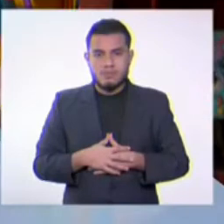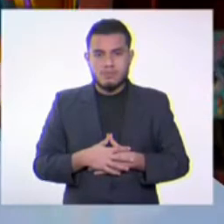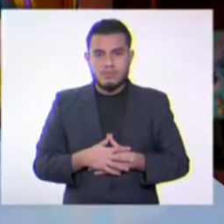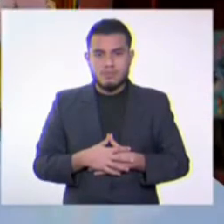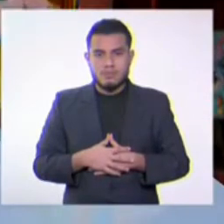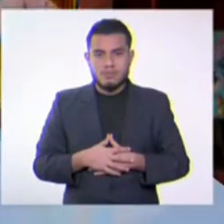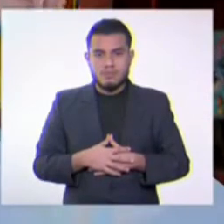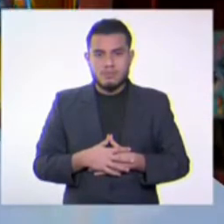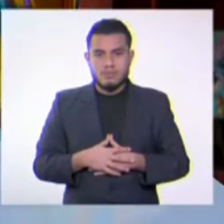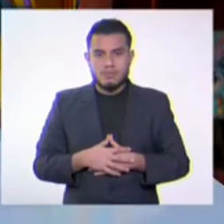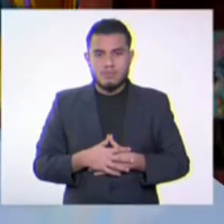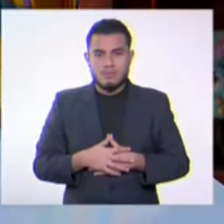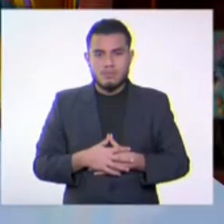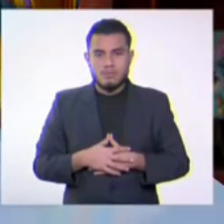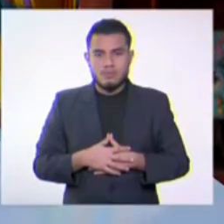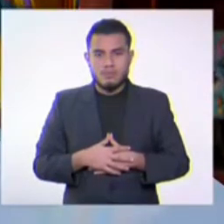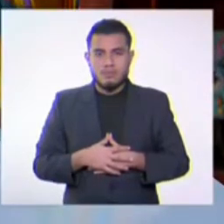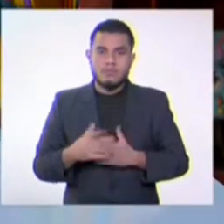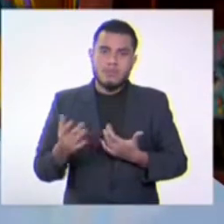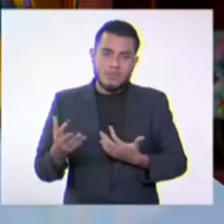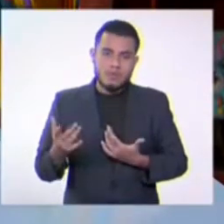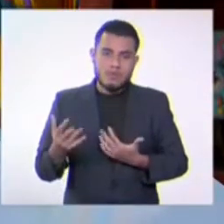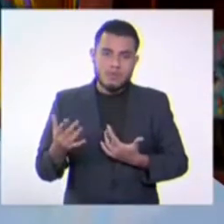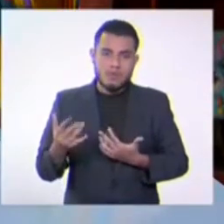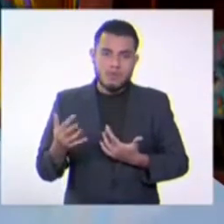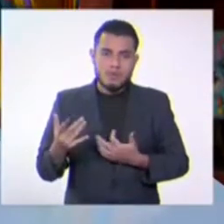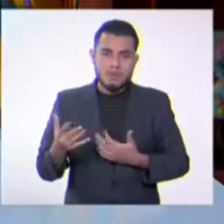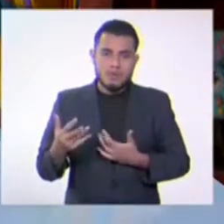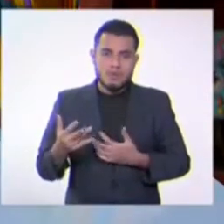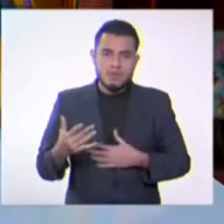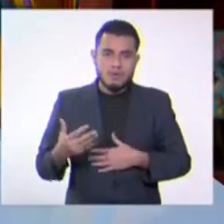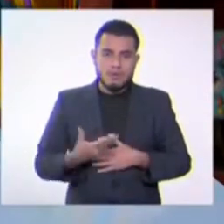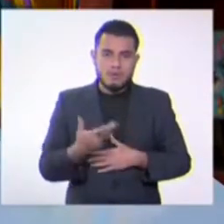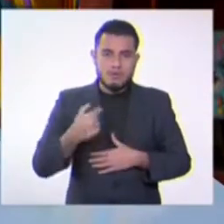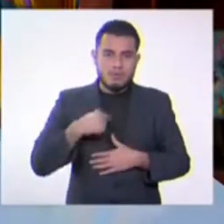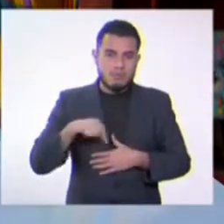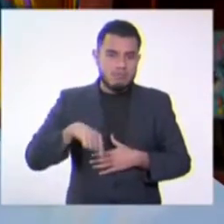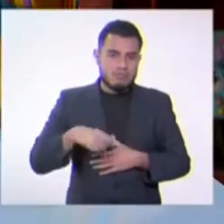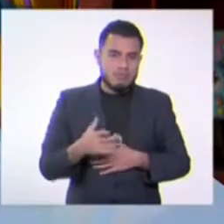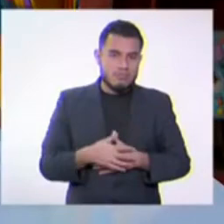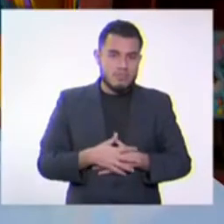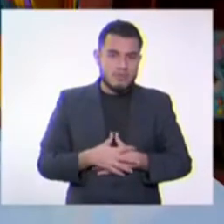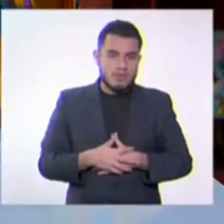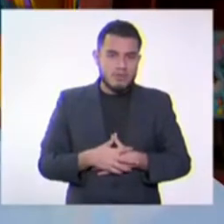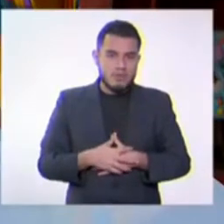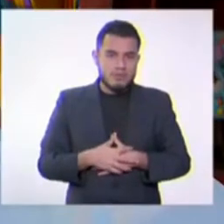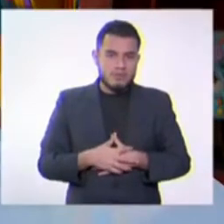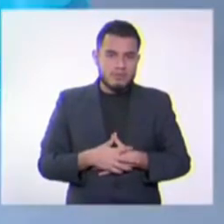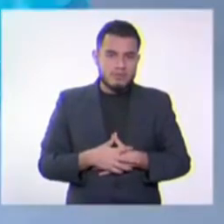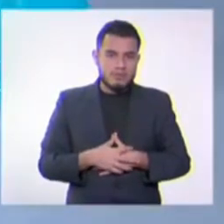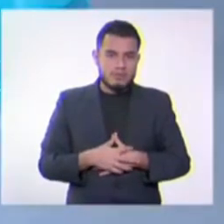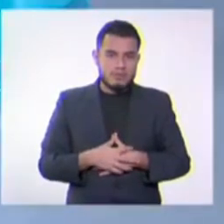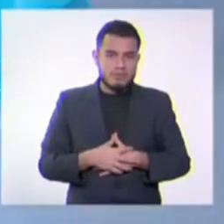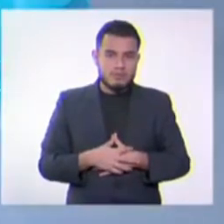Para no estar esperando a que terminen de diluirse, pues voy a agitarlos para hacer más rápido el